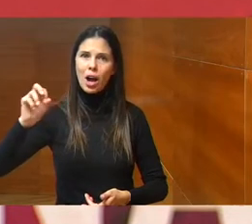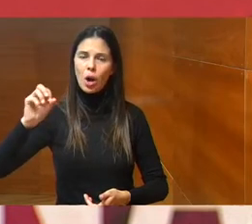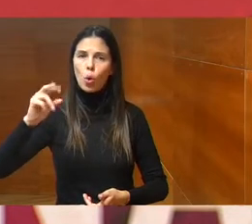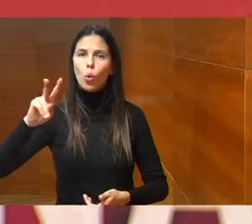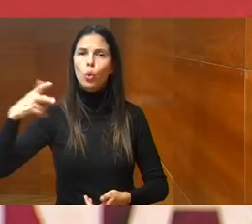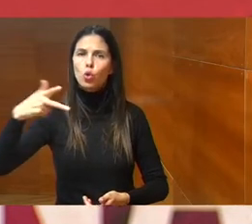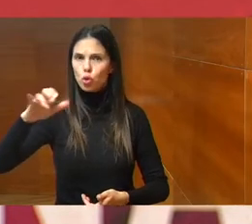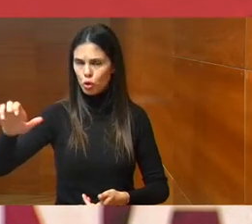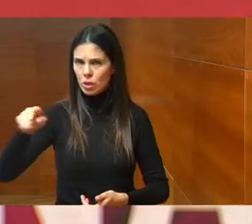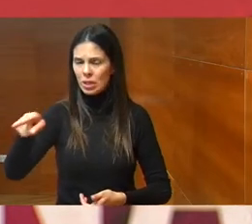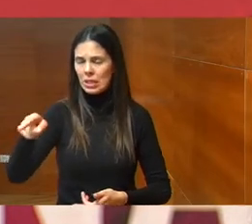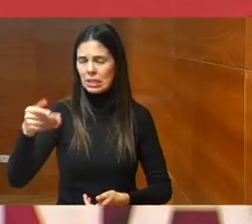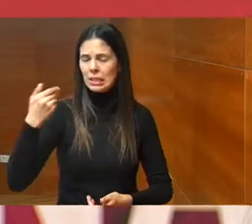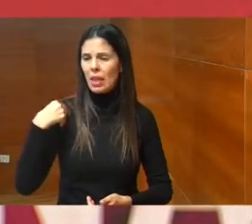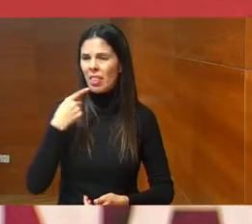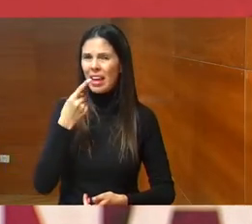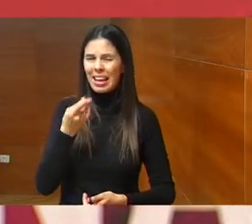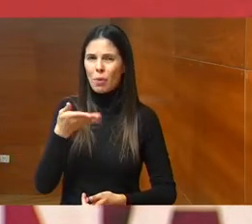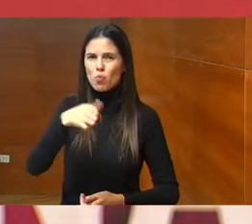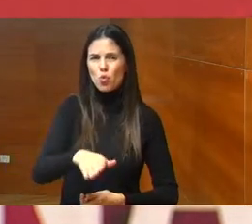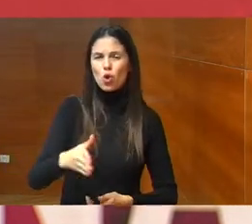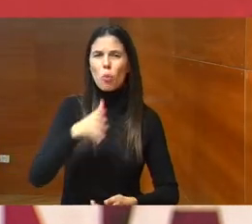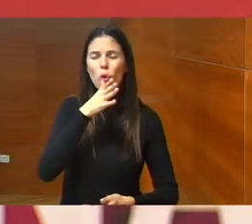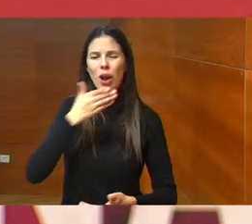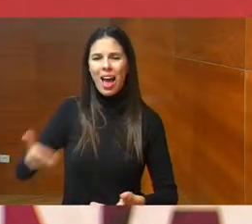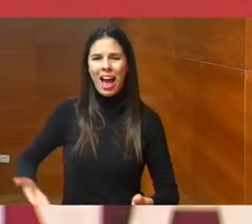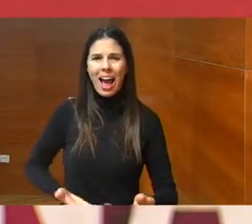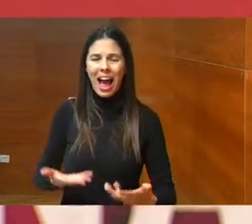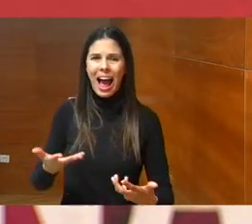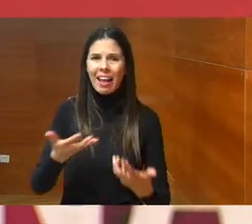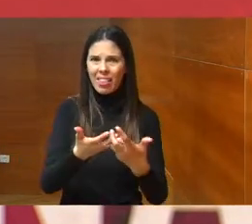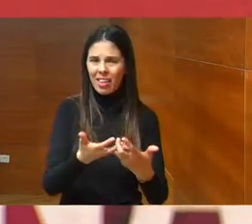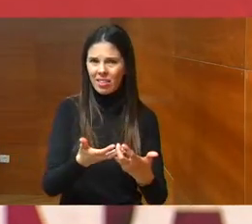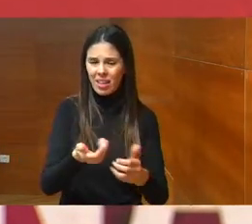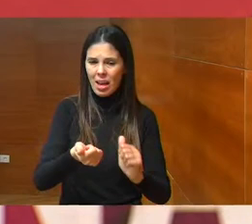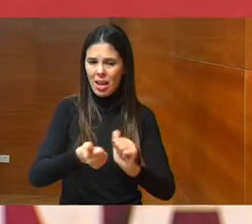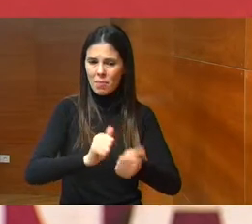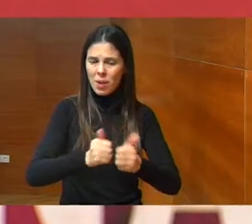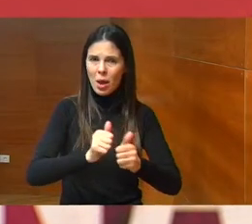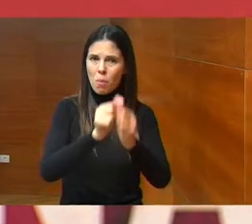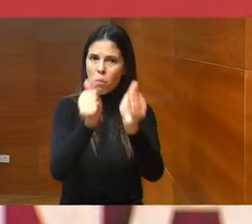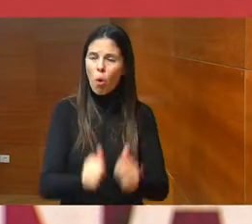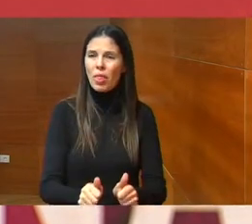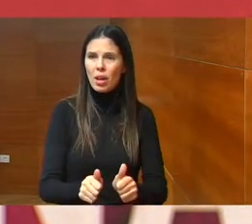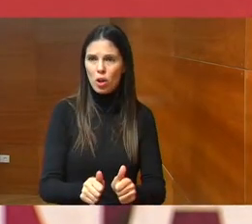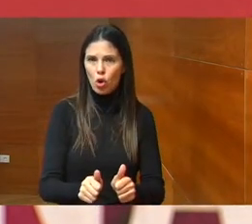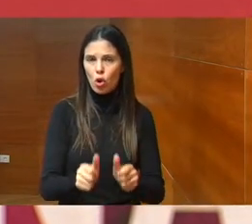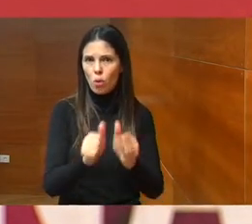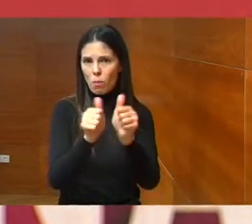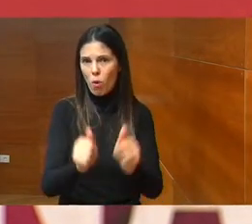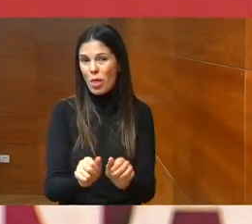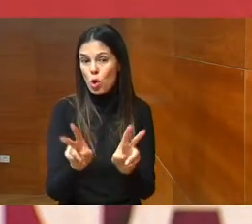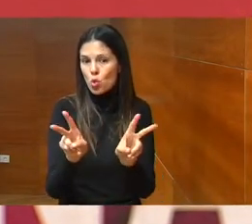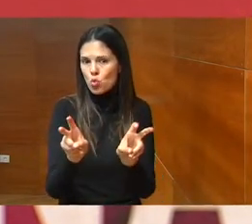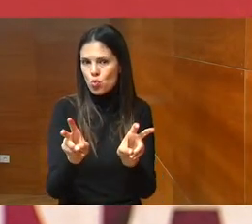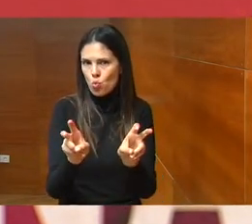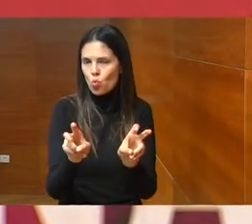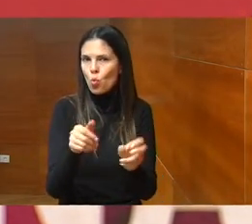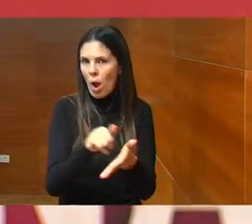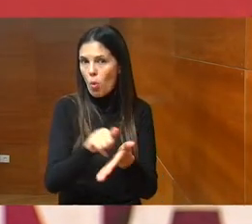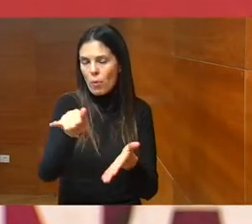falaba que hemos en un accidente pilotando un modelo un modelo nuevo de